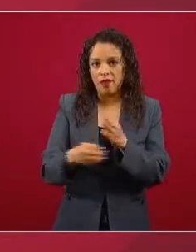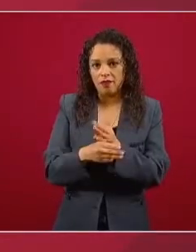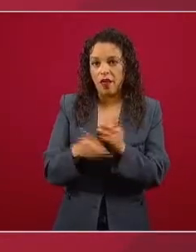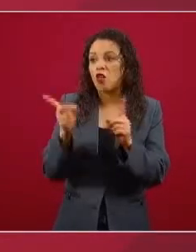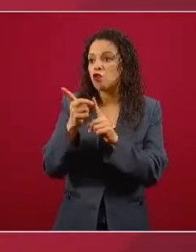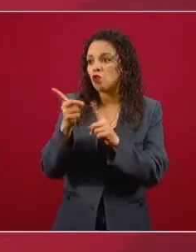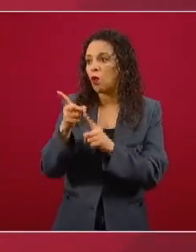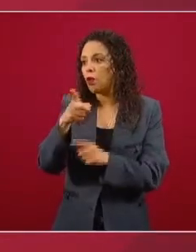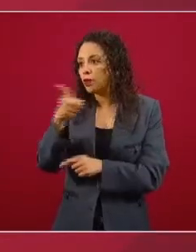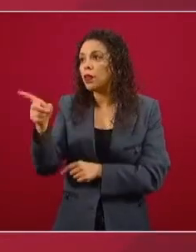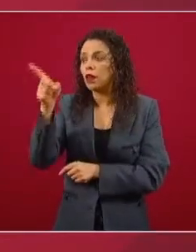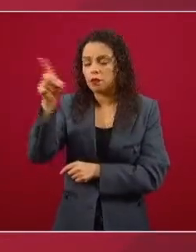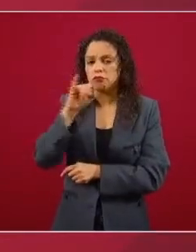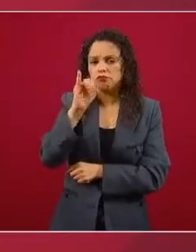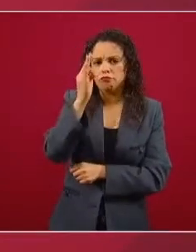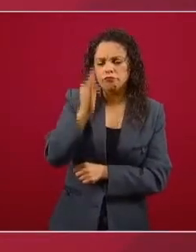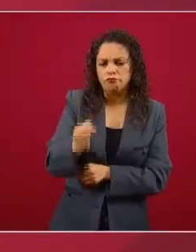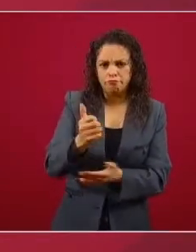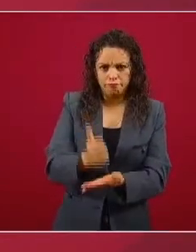nos ayudó.